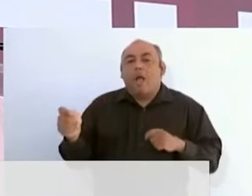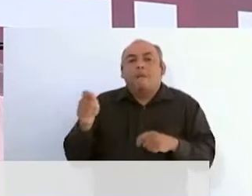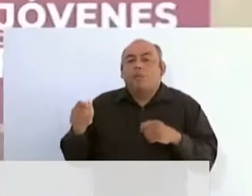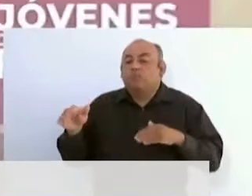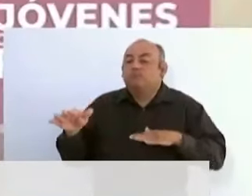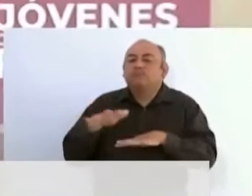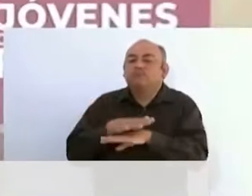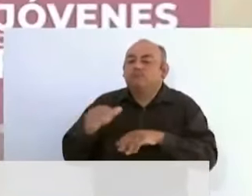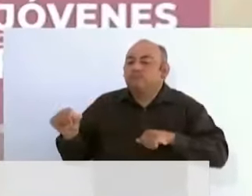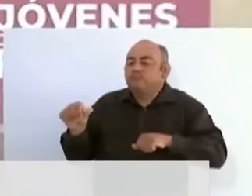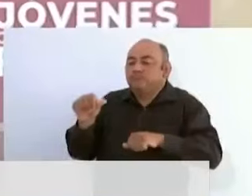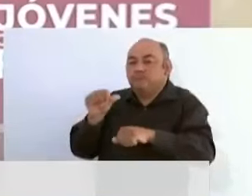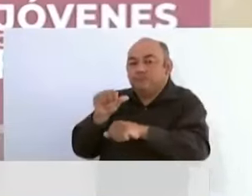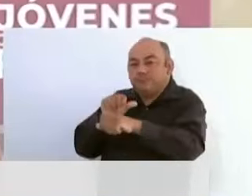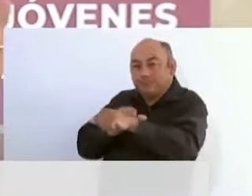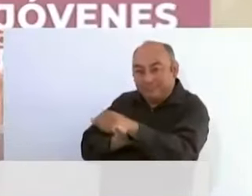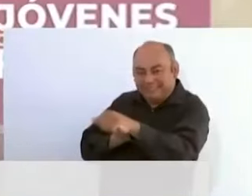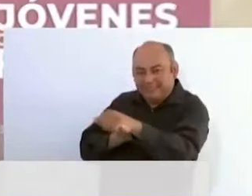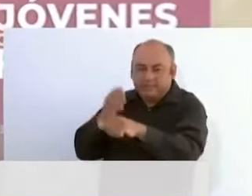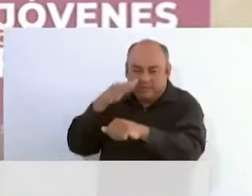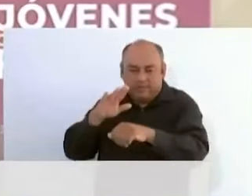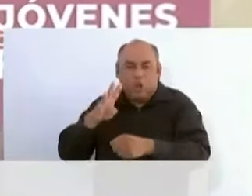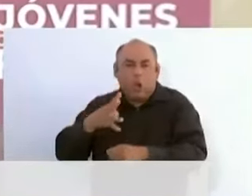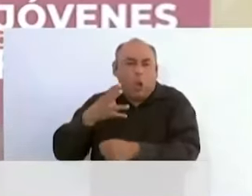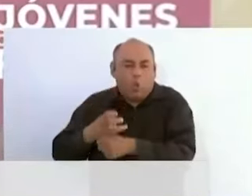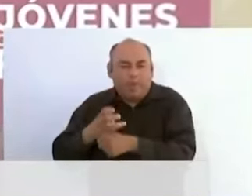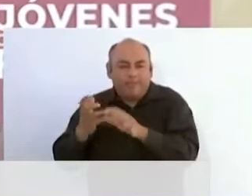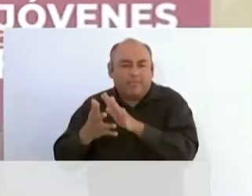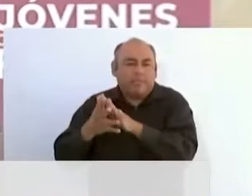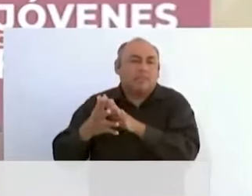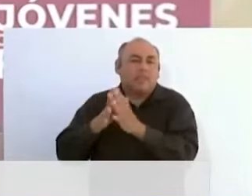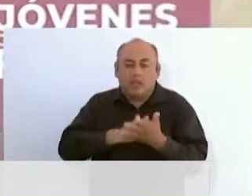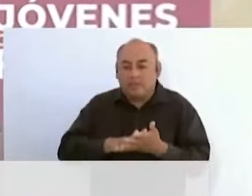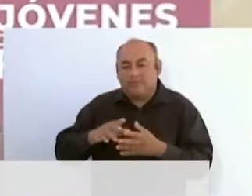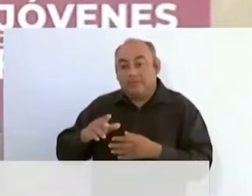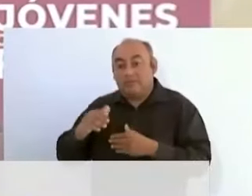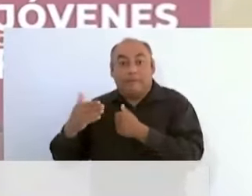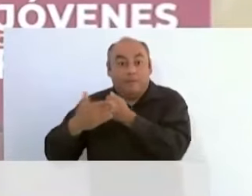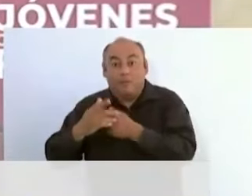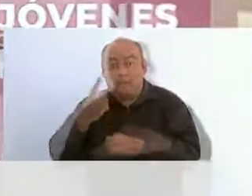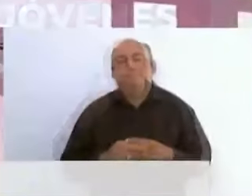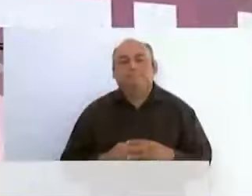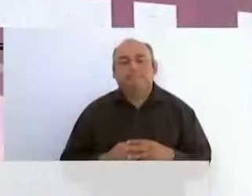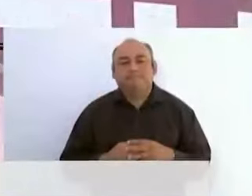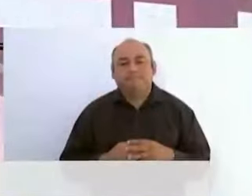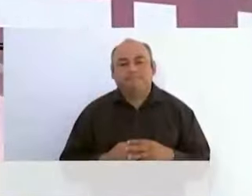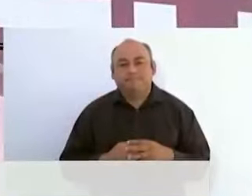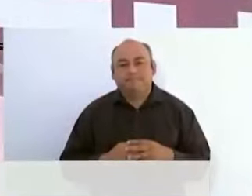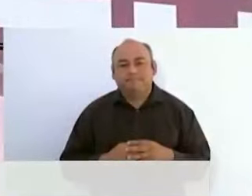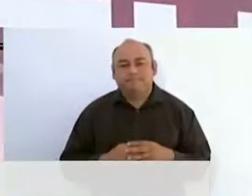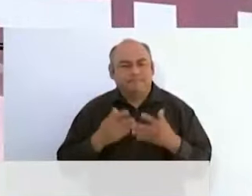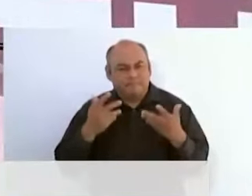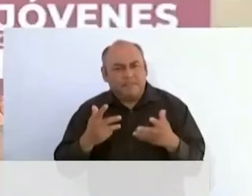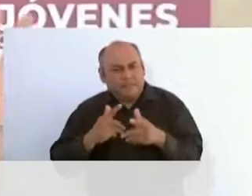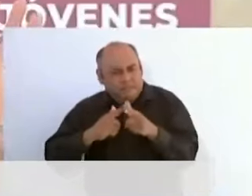segundo piso de la Cuarta Transformación que va a iniciar a partir del 1 de octubre. Vamos a